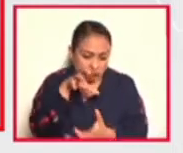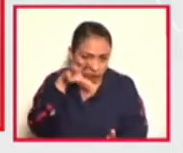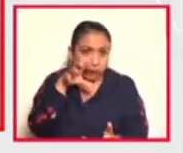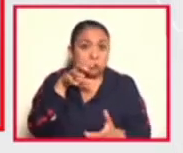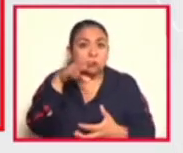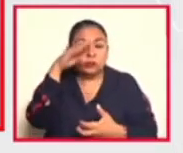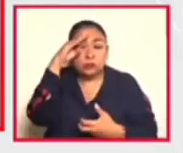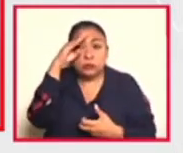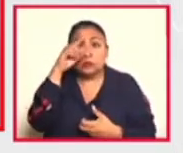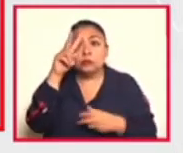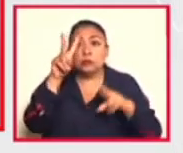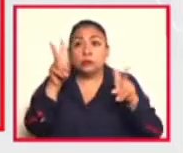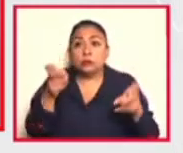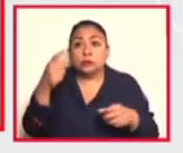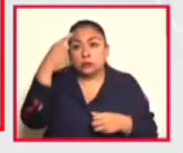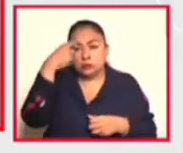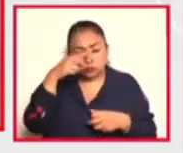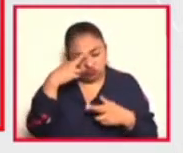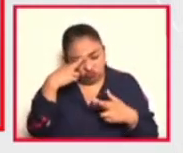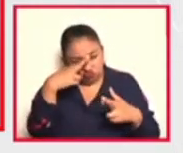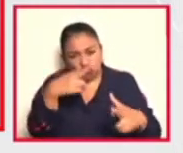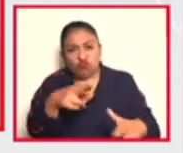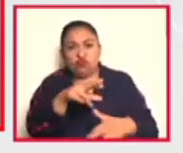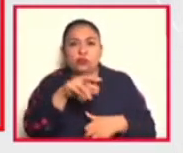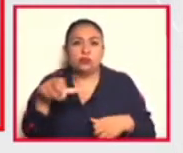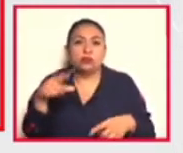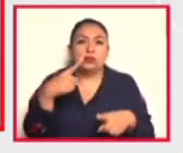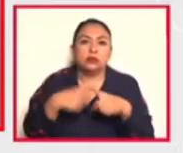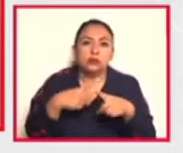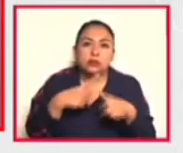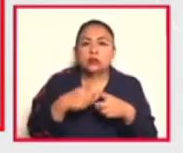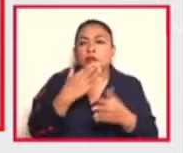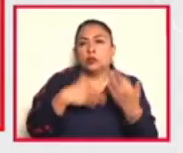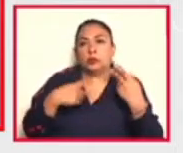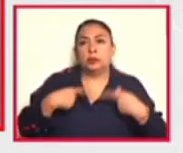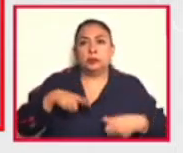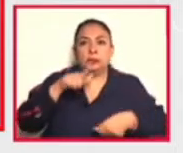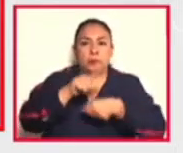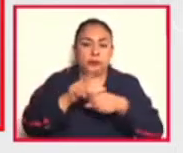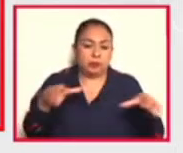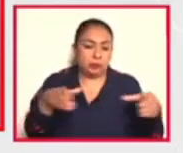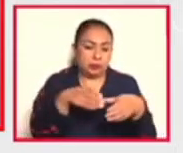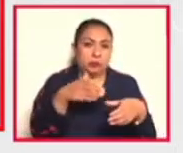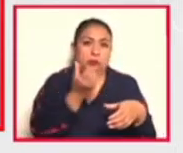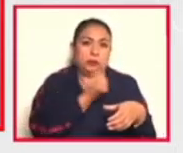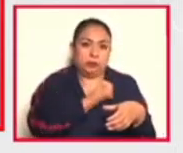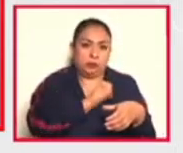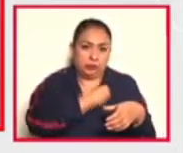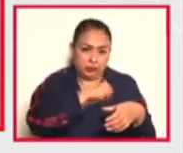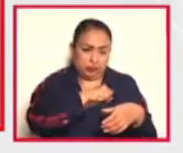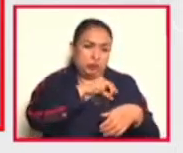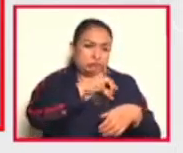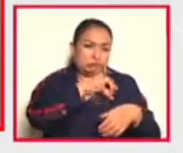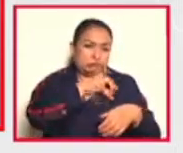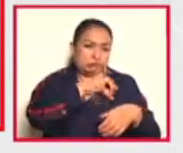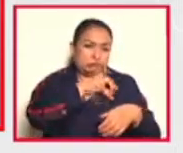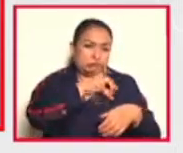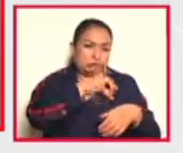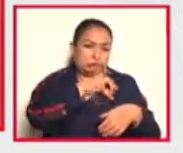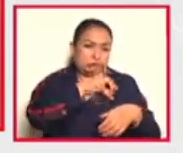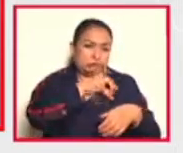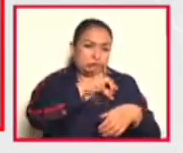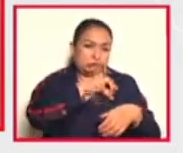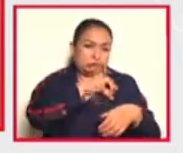tema para rendir un homenaje a todo el personal del sector salud de nuestro país y para todas las personas que han perdido la